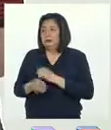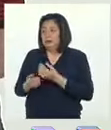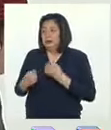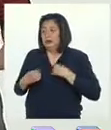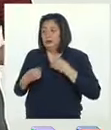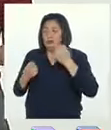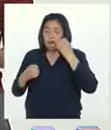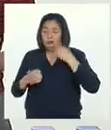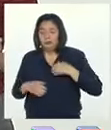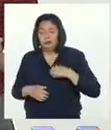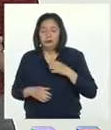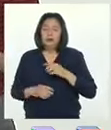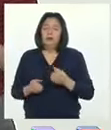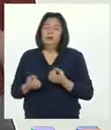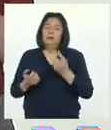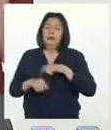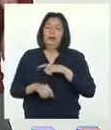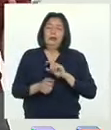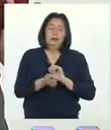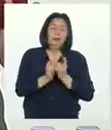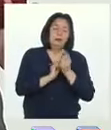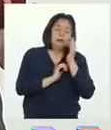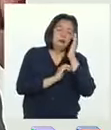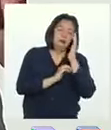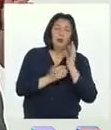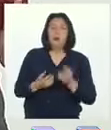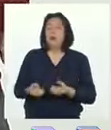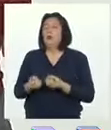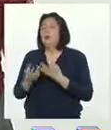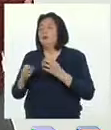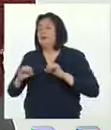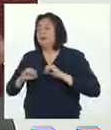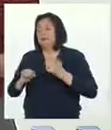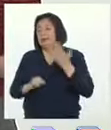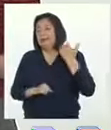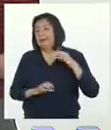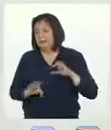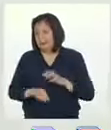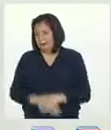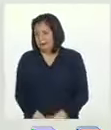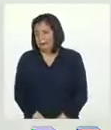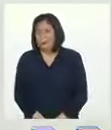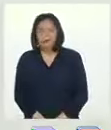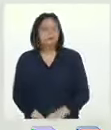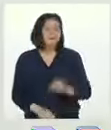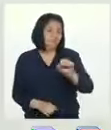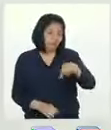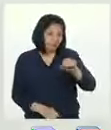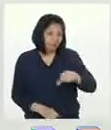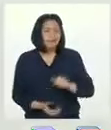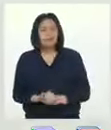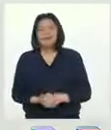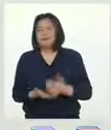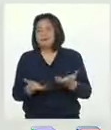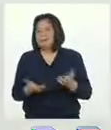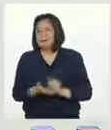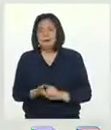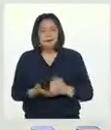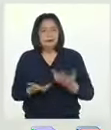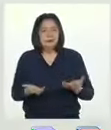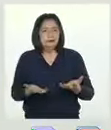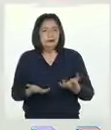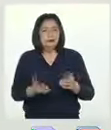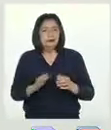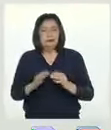higiene, sus horas de sueño o la cantidad de ejercicio que solían hacer. Así es, Patricia. Y al dejar